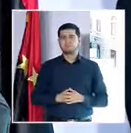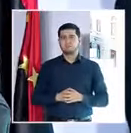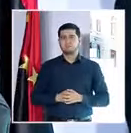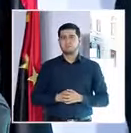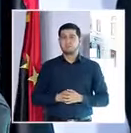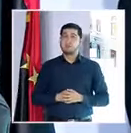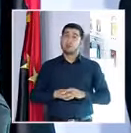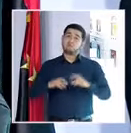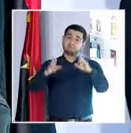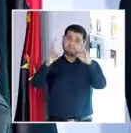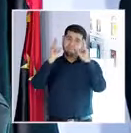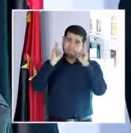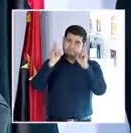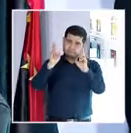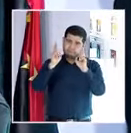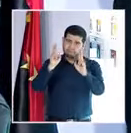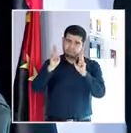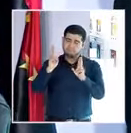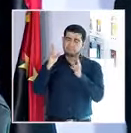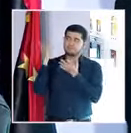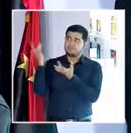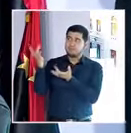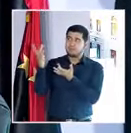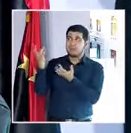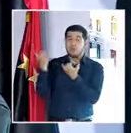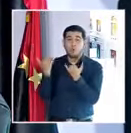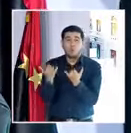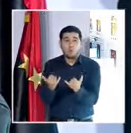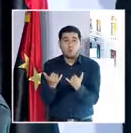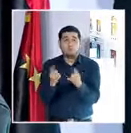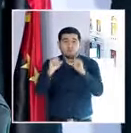gran esperanza que tenemos hoy en poder